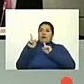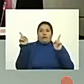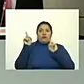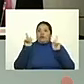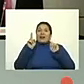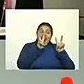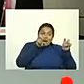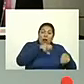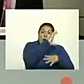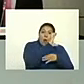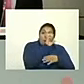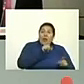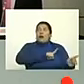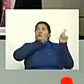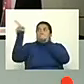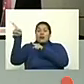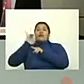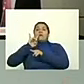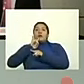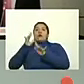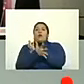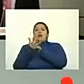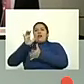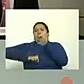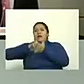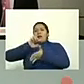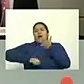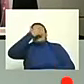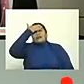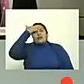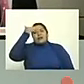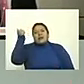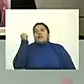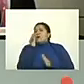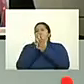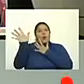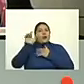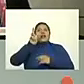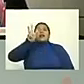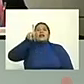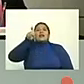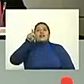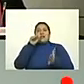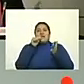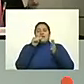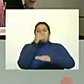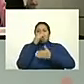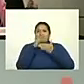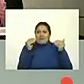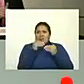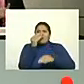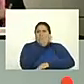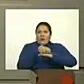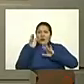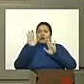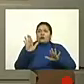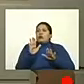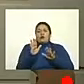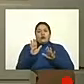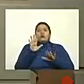colombiano. Se le olvidaron 36 millones de dólares de sobornos a funcionarios